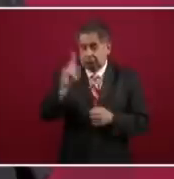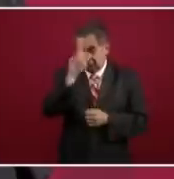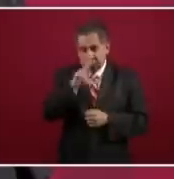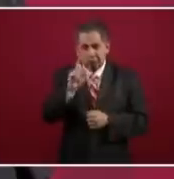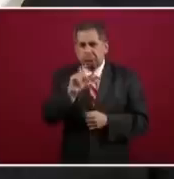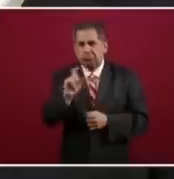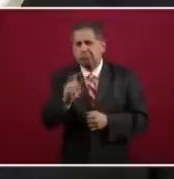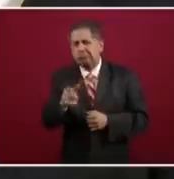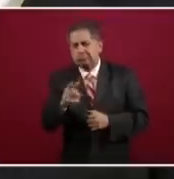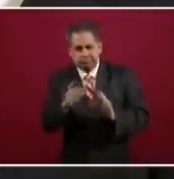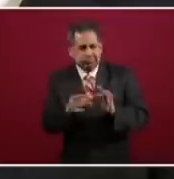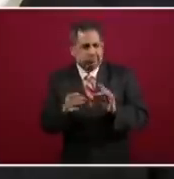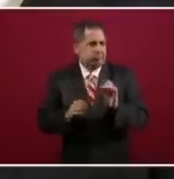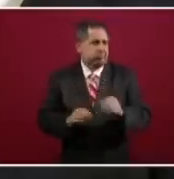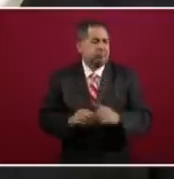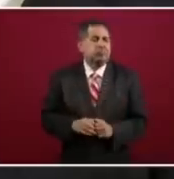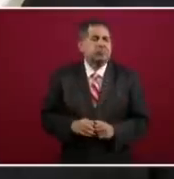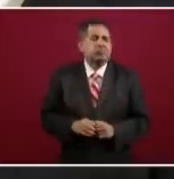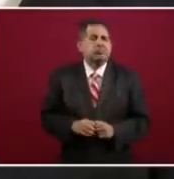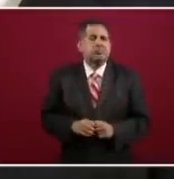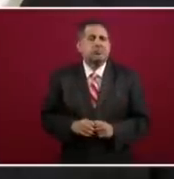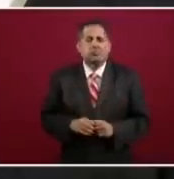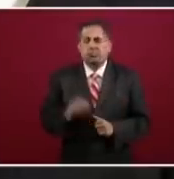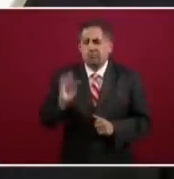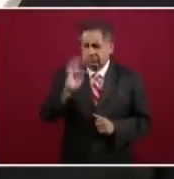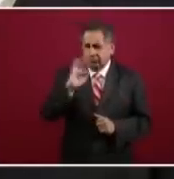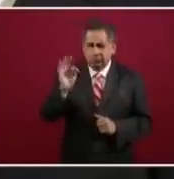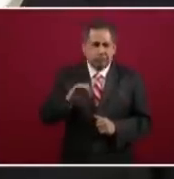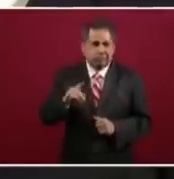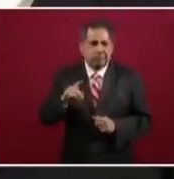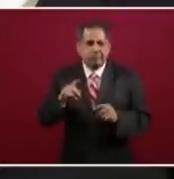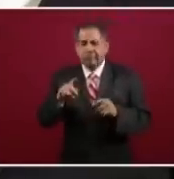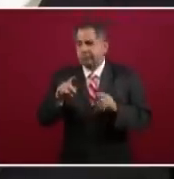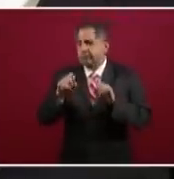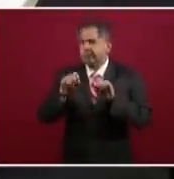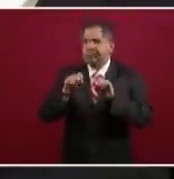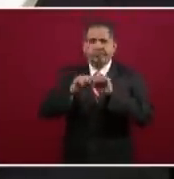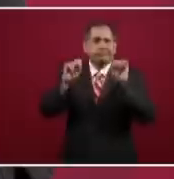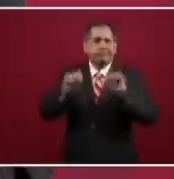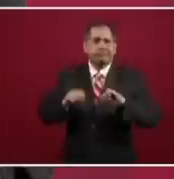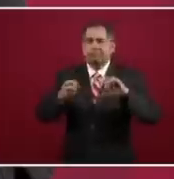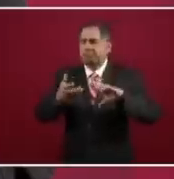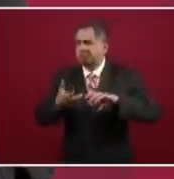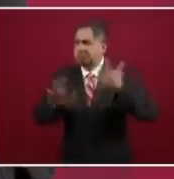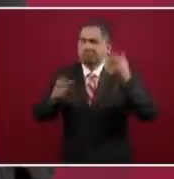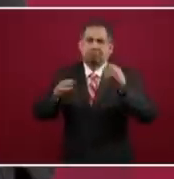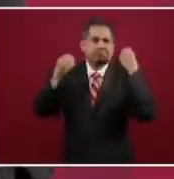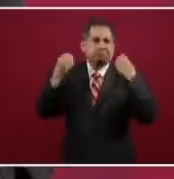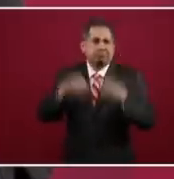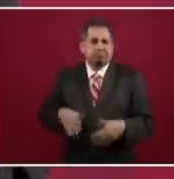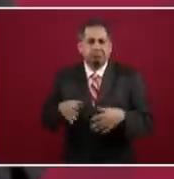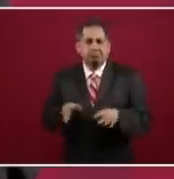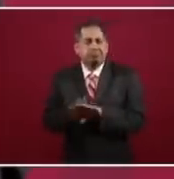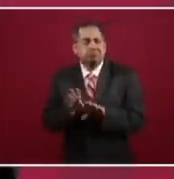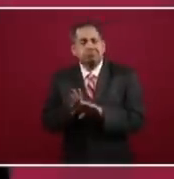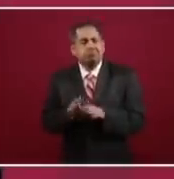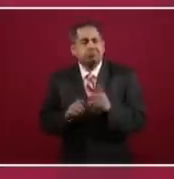o cuando se cae en sistemas y este